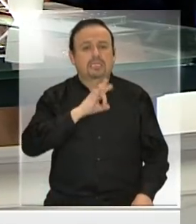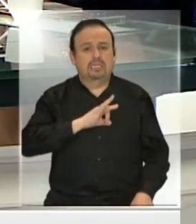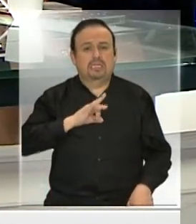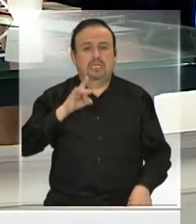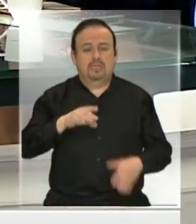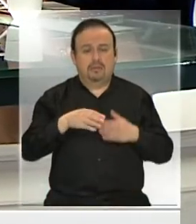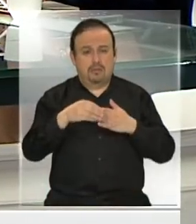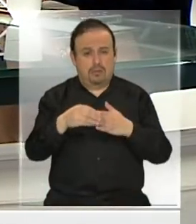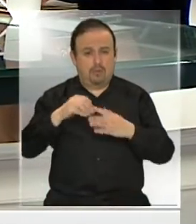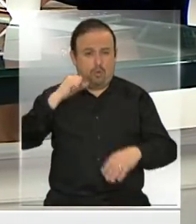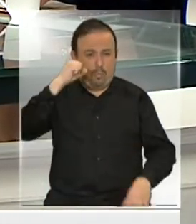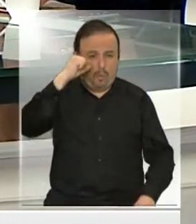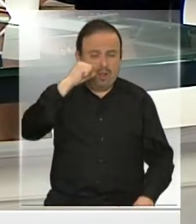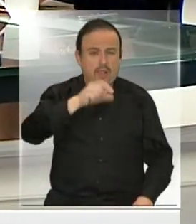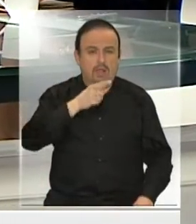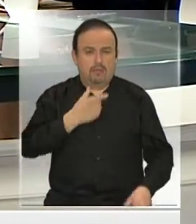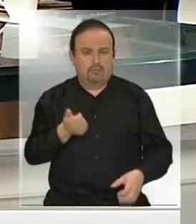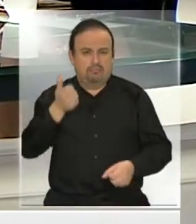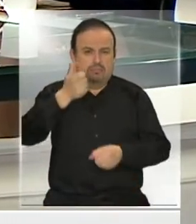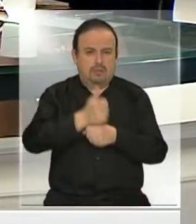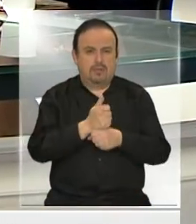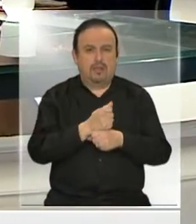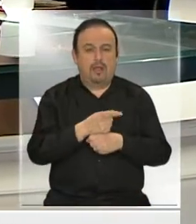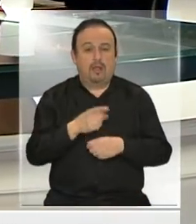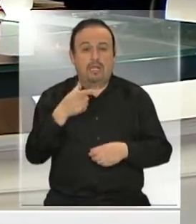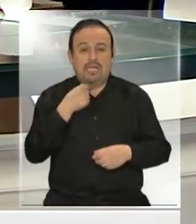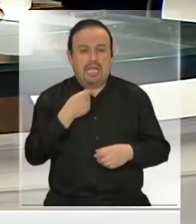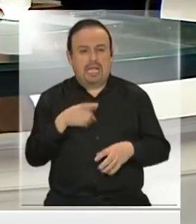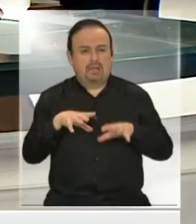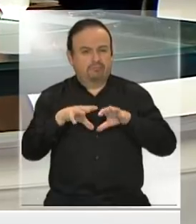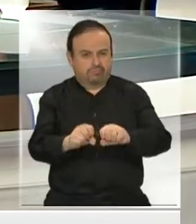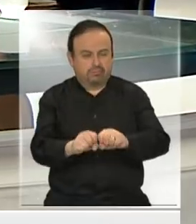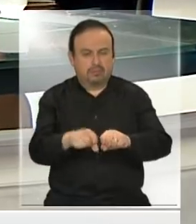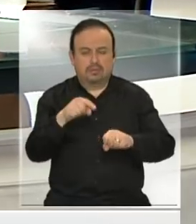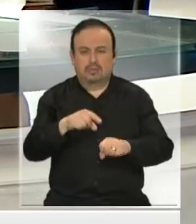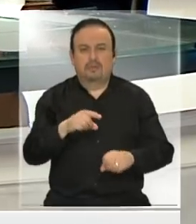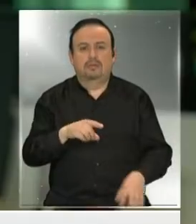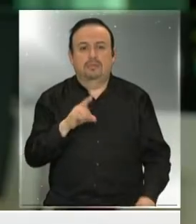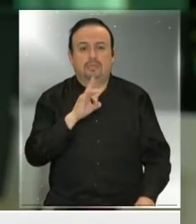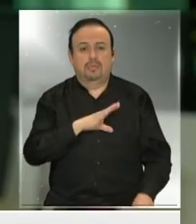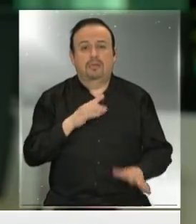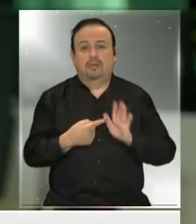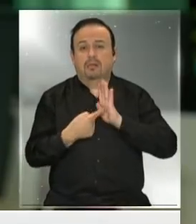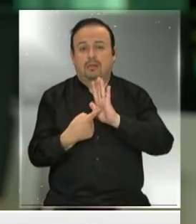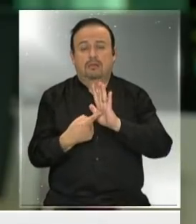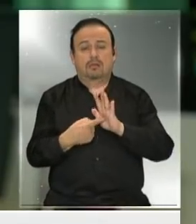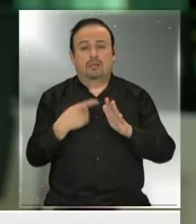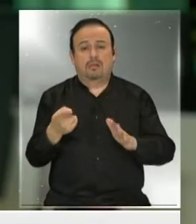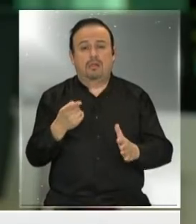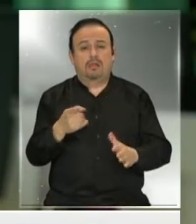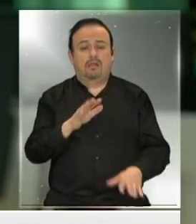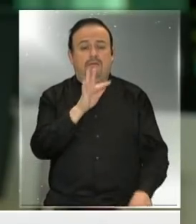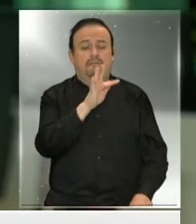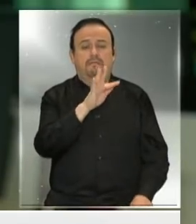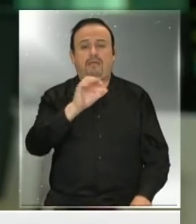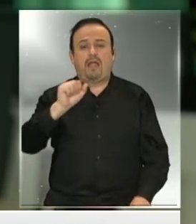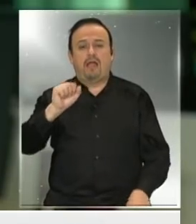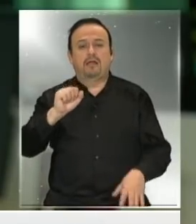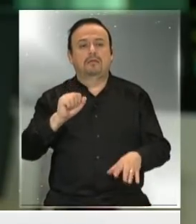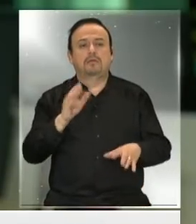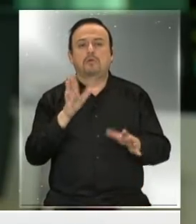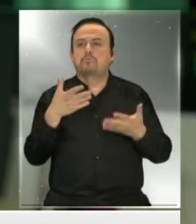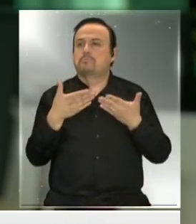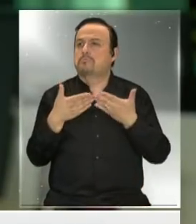que dirige el partido comunista que quiere usurpar ilegítimo ante el poder de un chile que refleja el frente amplio que relativiza la